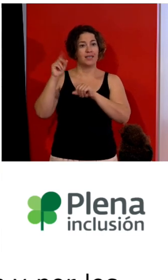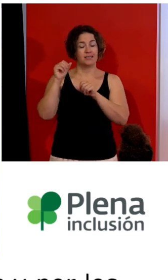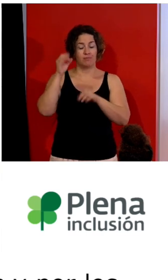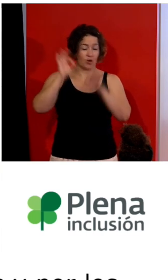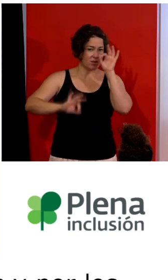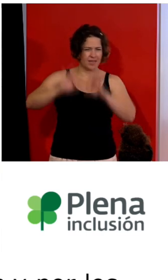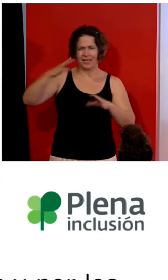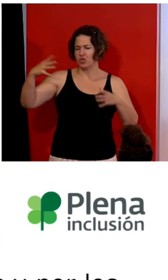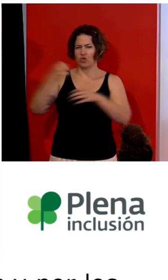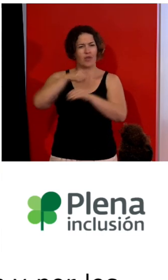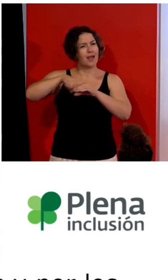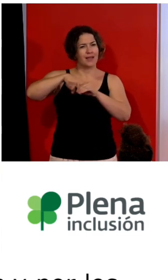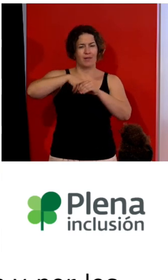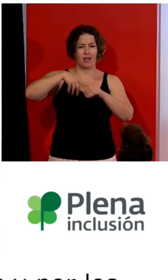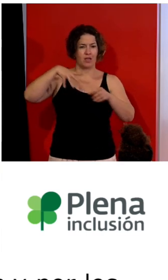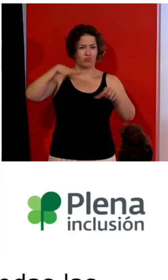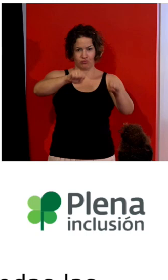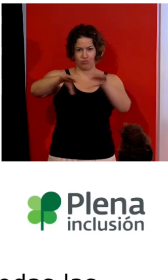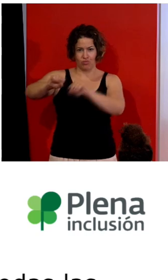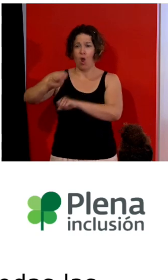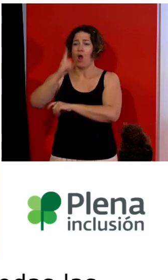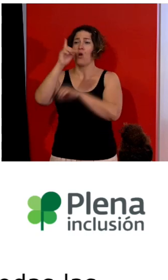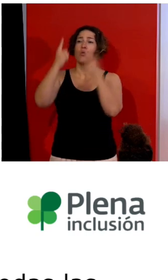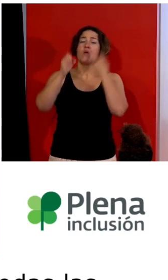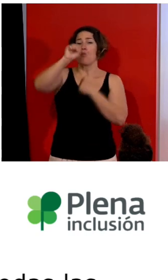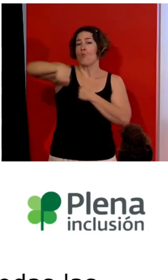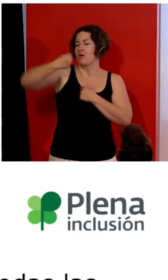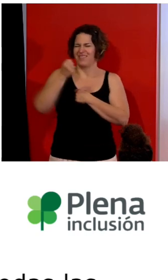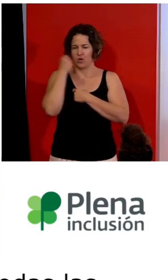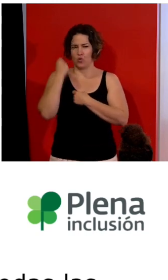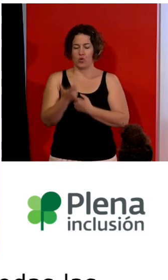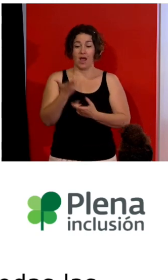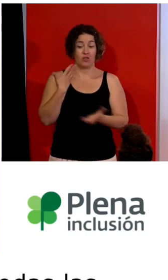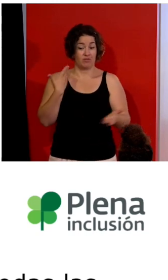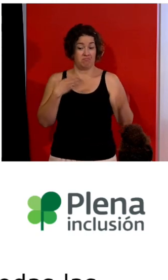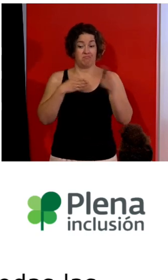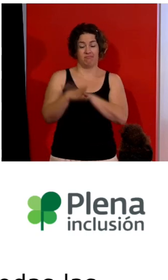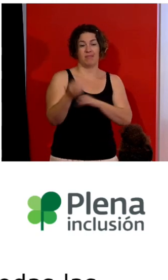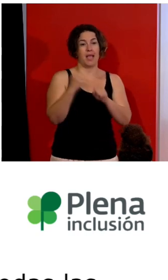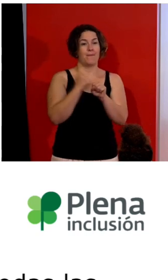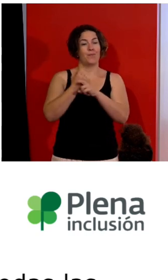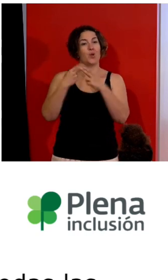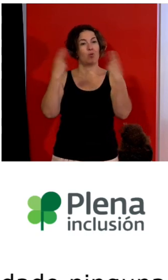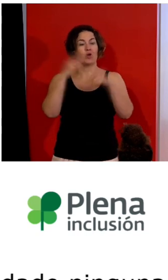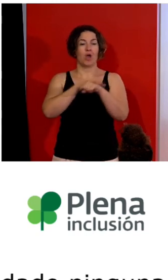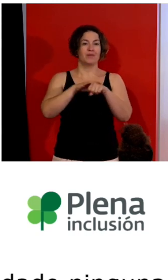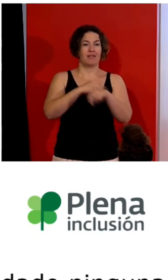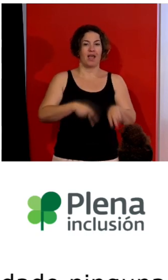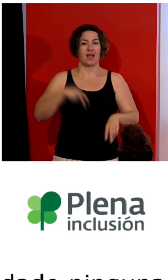se ha quedado ninguna plaza desierta, con lo cual se han incorporado al empleo público en la Administración General del Estado hasta la